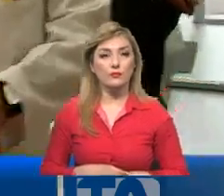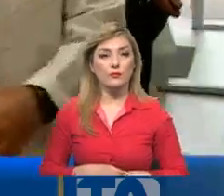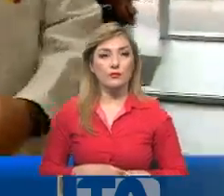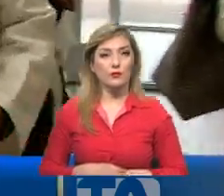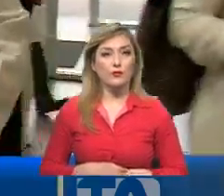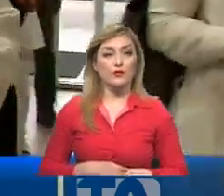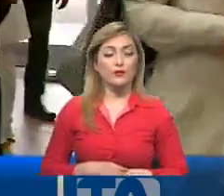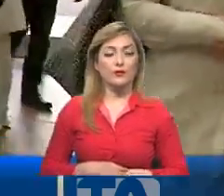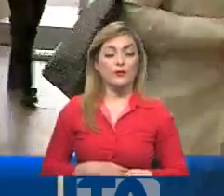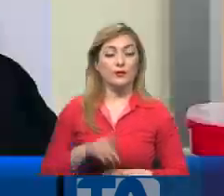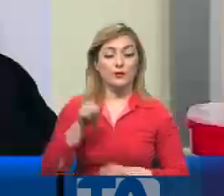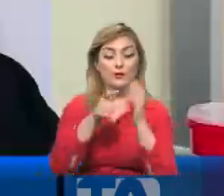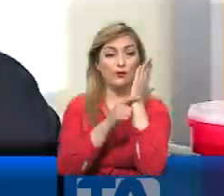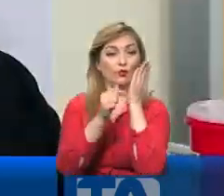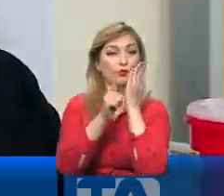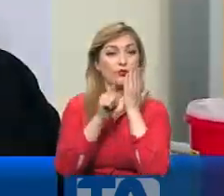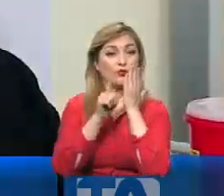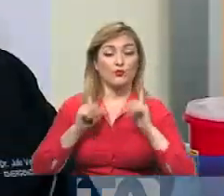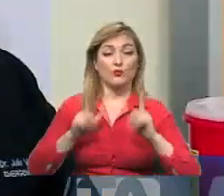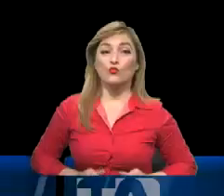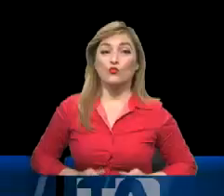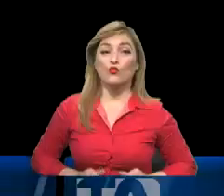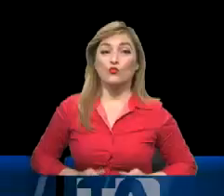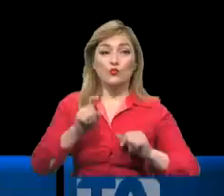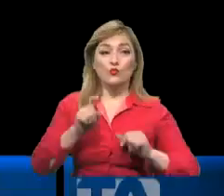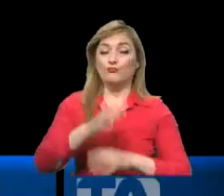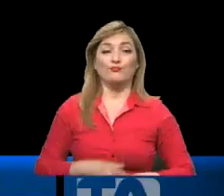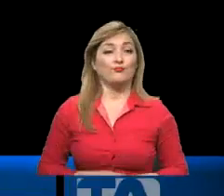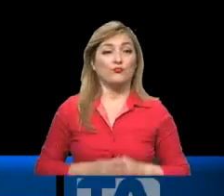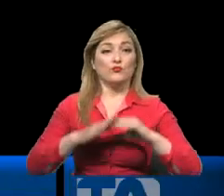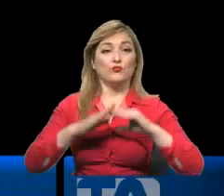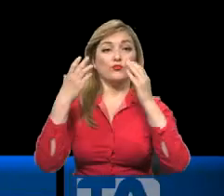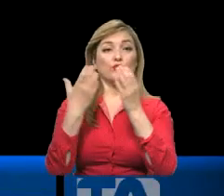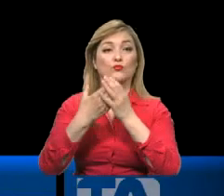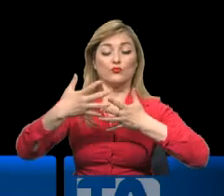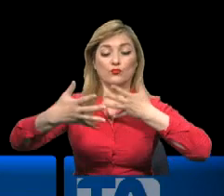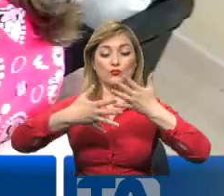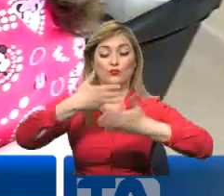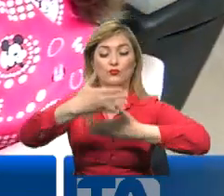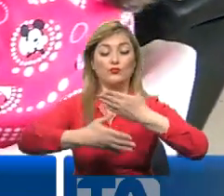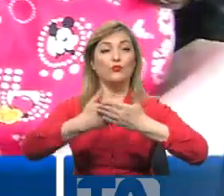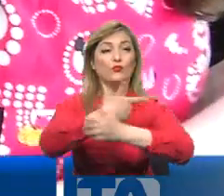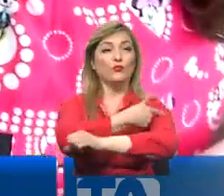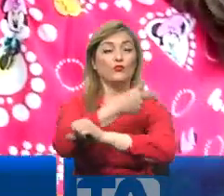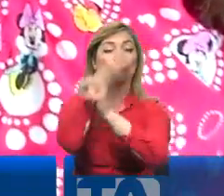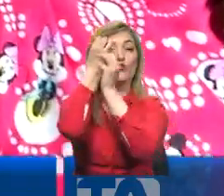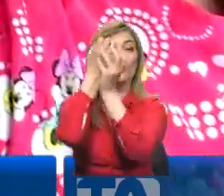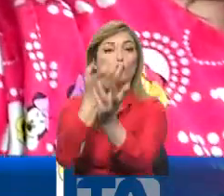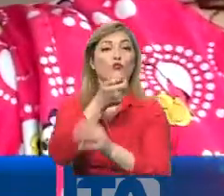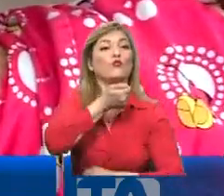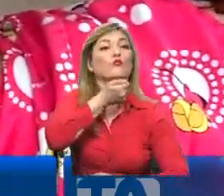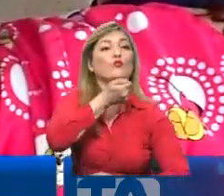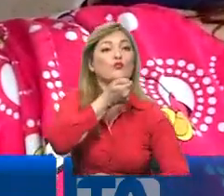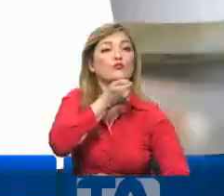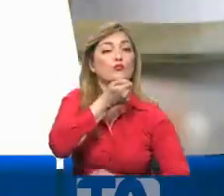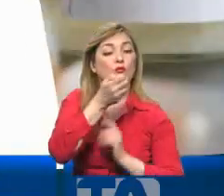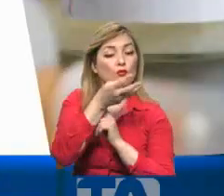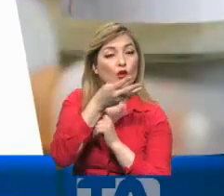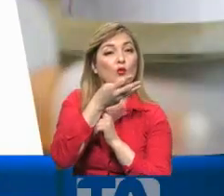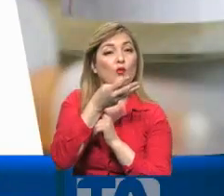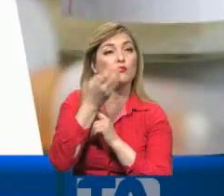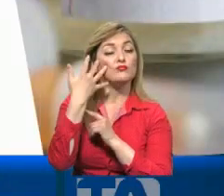que debía ser el Ministerio de Salud el que dé la información, del proceso de vacunación, el que anunció en una rueda de prensa virtual